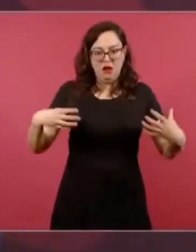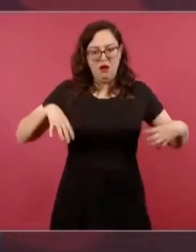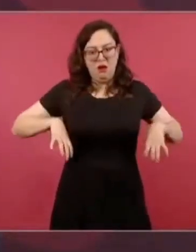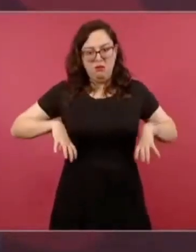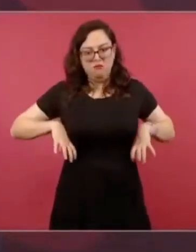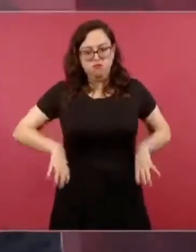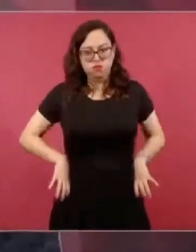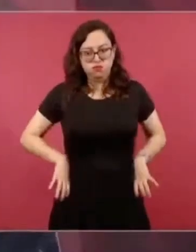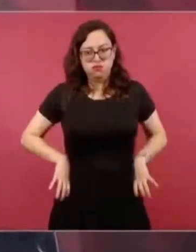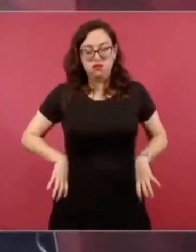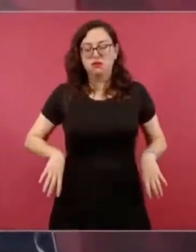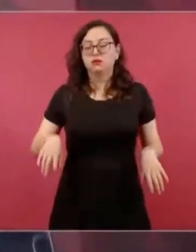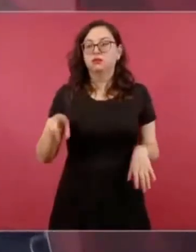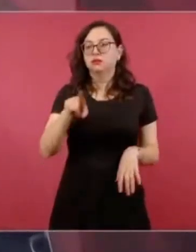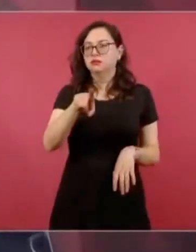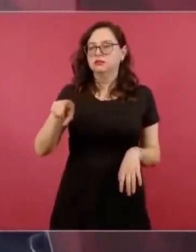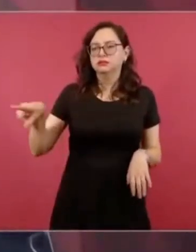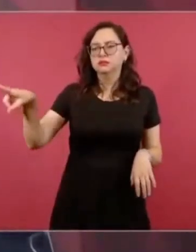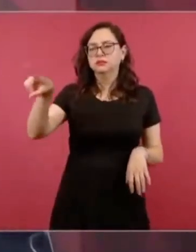colectiva,